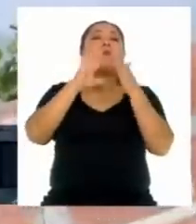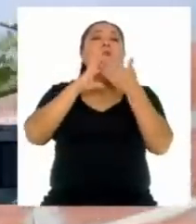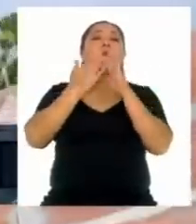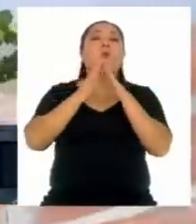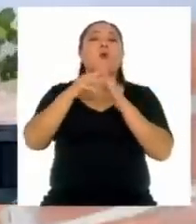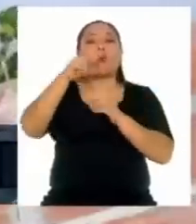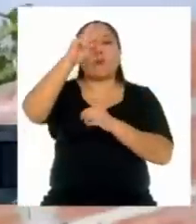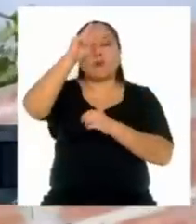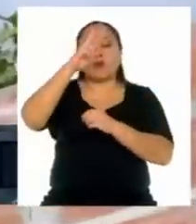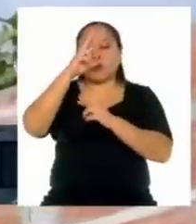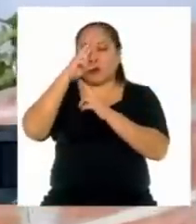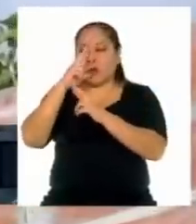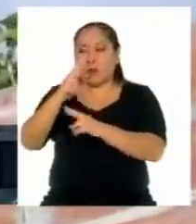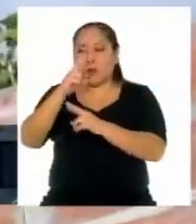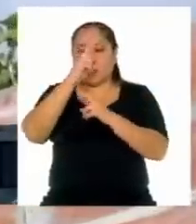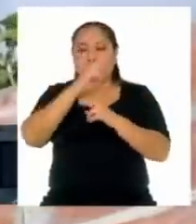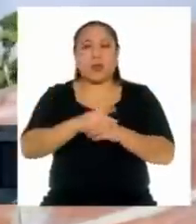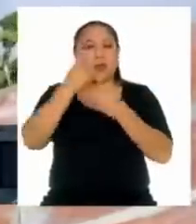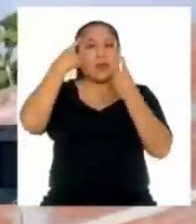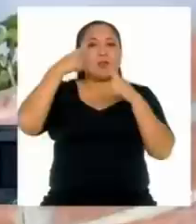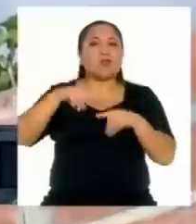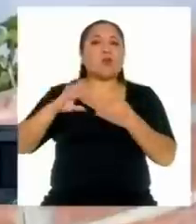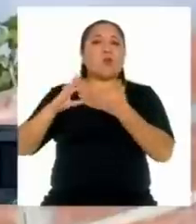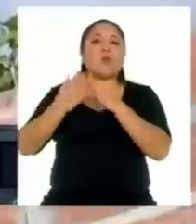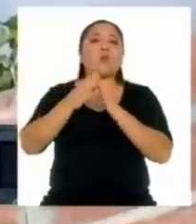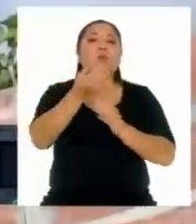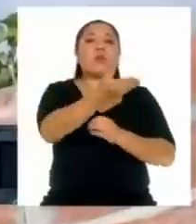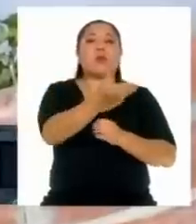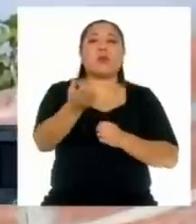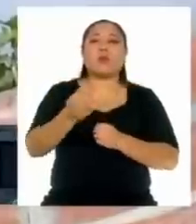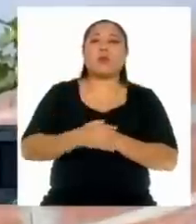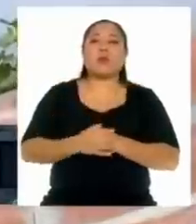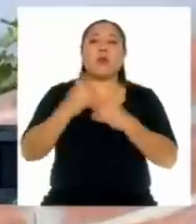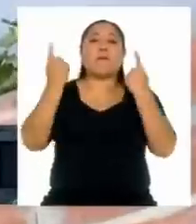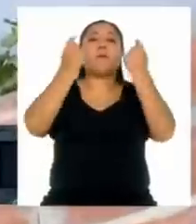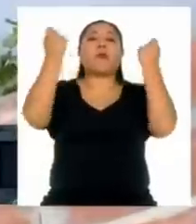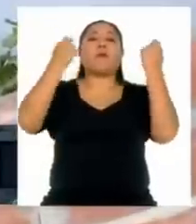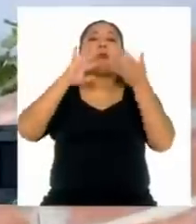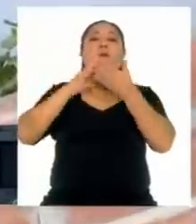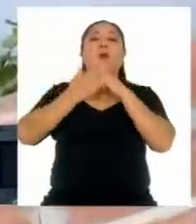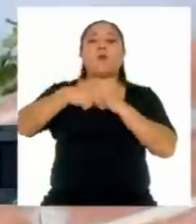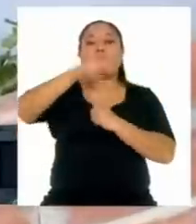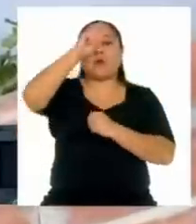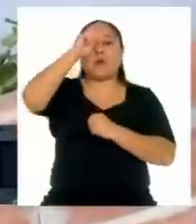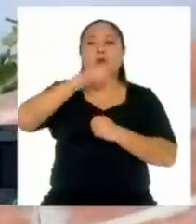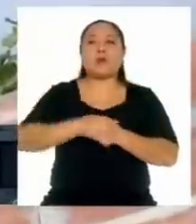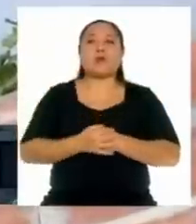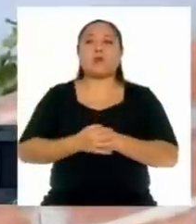a ser respetuoso de la voluntad popular del pueblo. ¡Viva el pueblo peruano! ¡Viva!